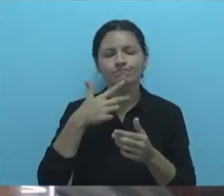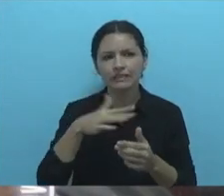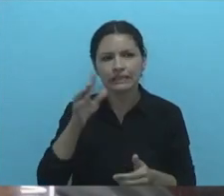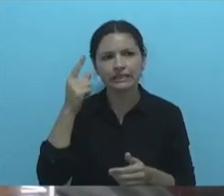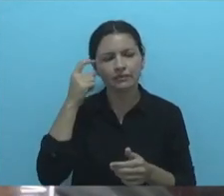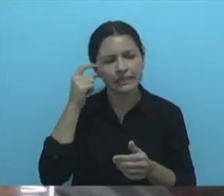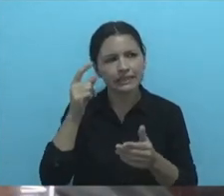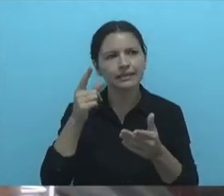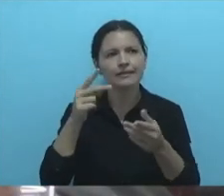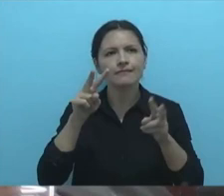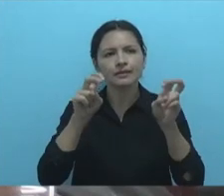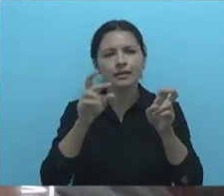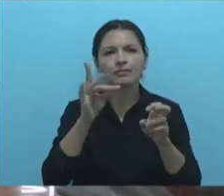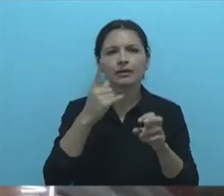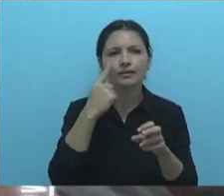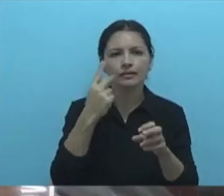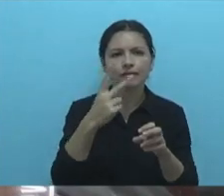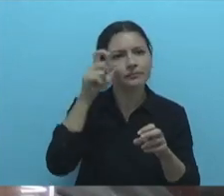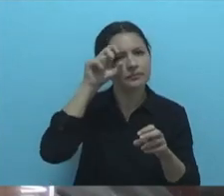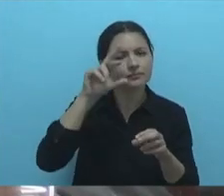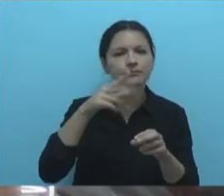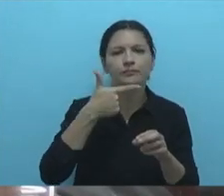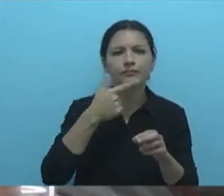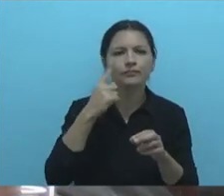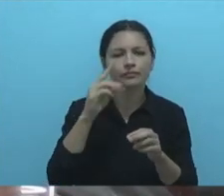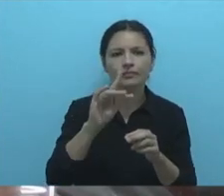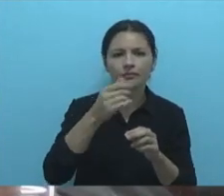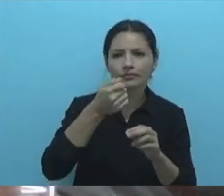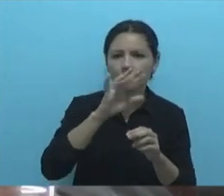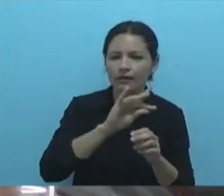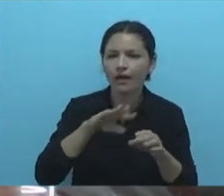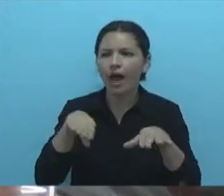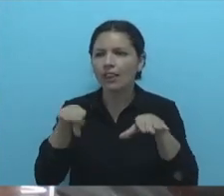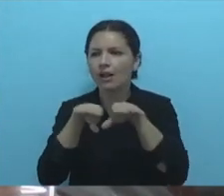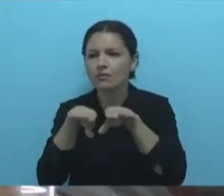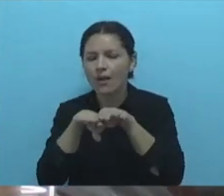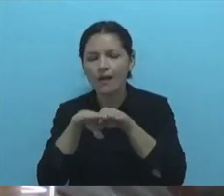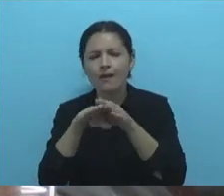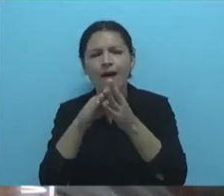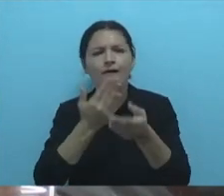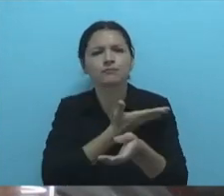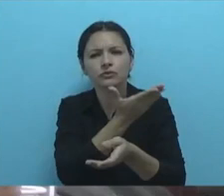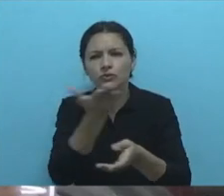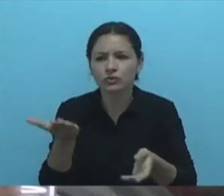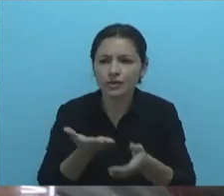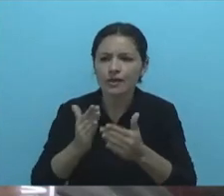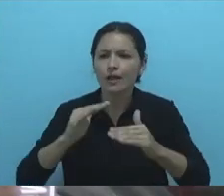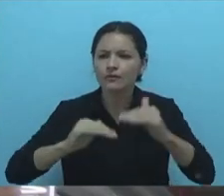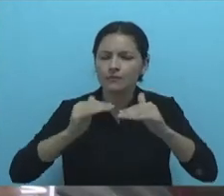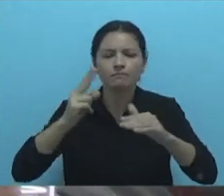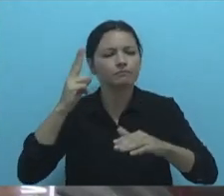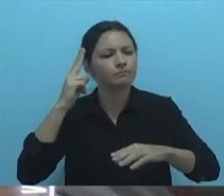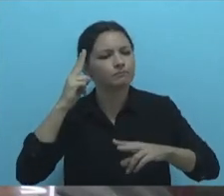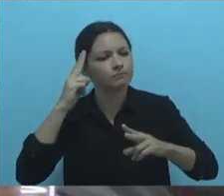la igualdad y de todo lo que implica conceptualmente poder pensar en la construcción de una sociedad Que respete